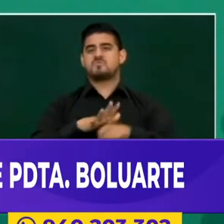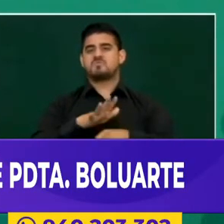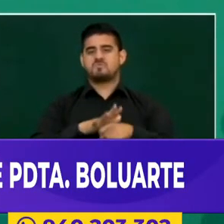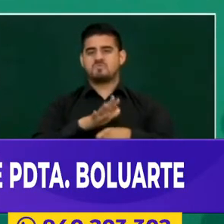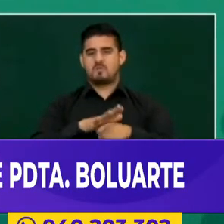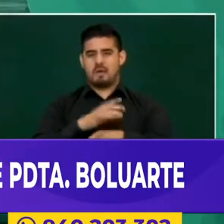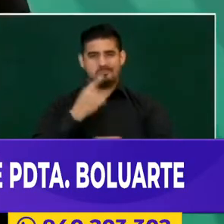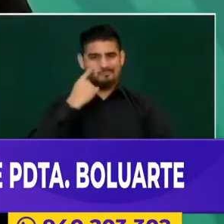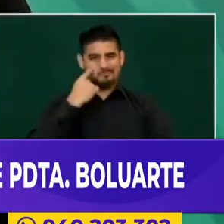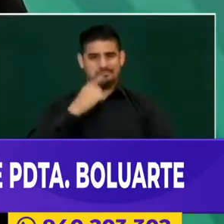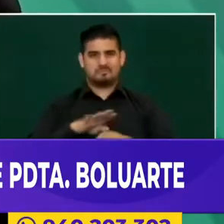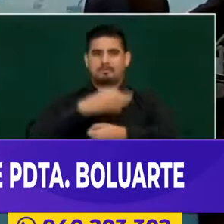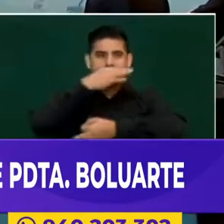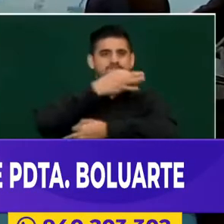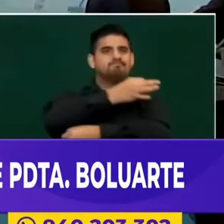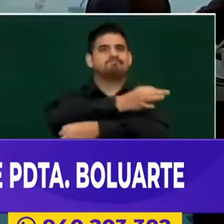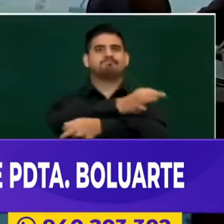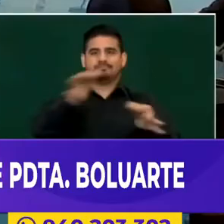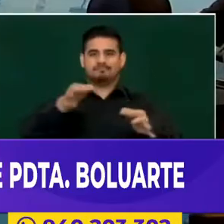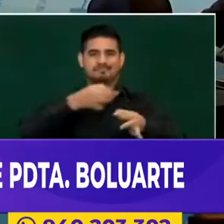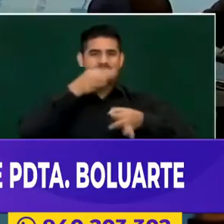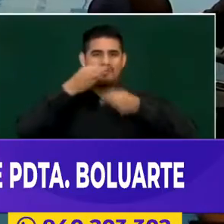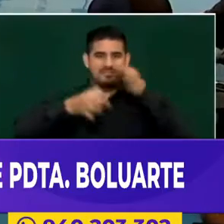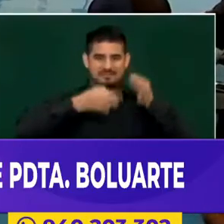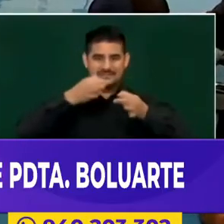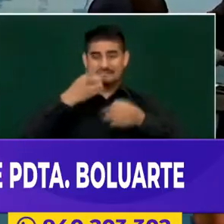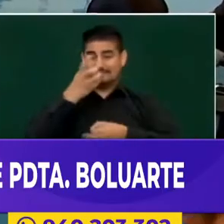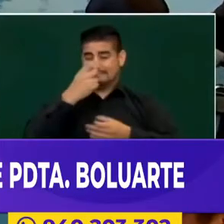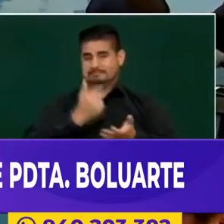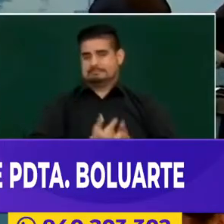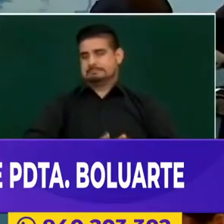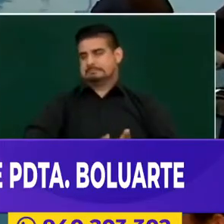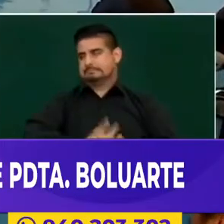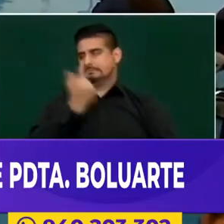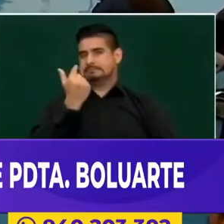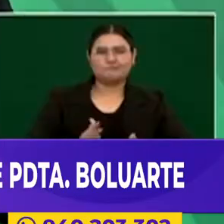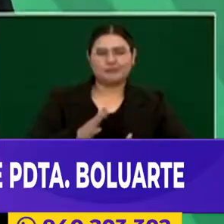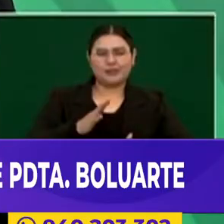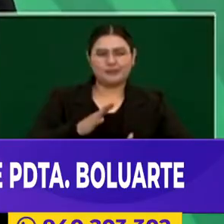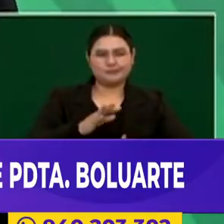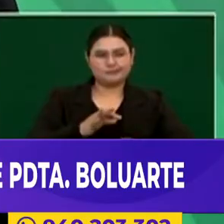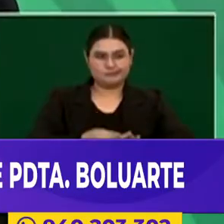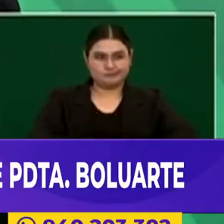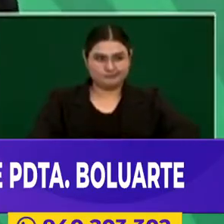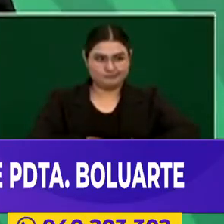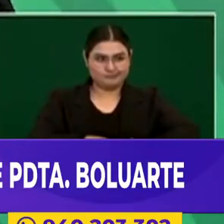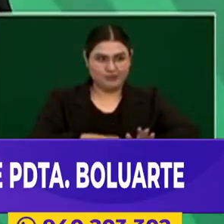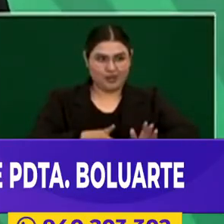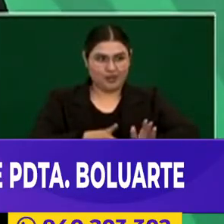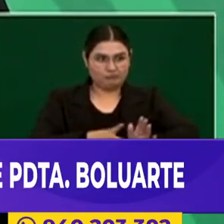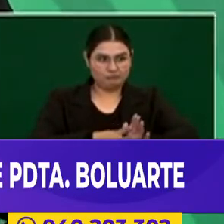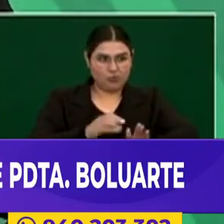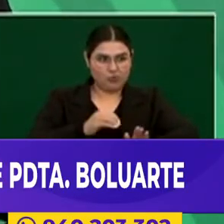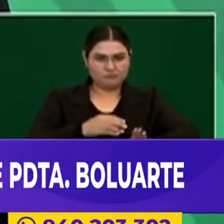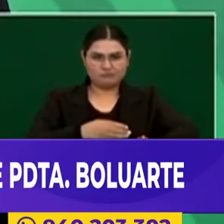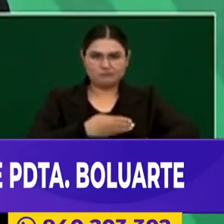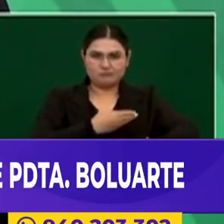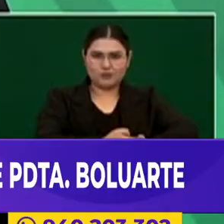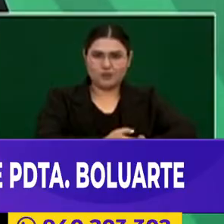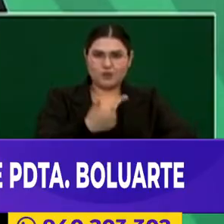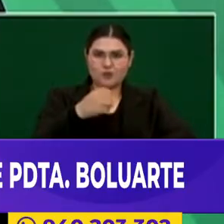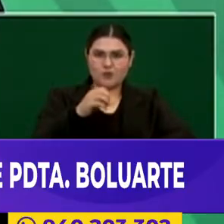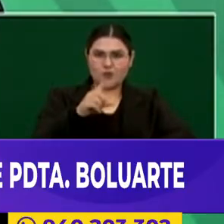la oligarquía. Es gravísimo lo que sucedió en Perú. Las duras declaraciones se dieron tras